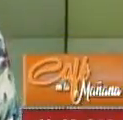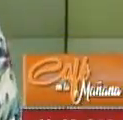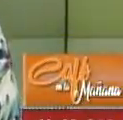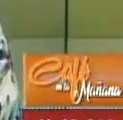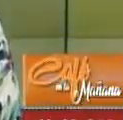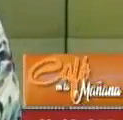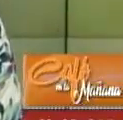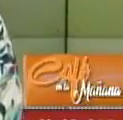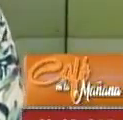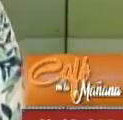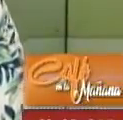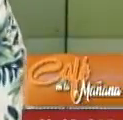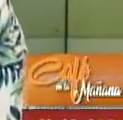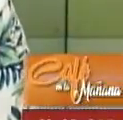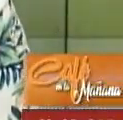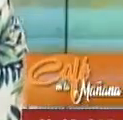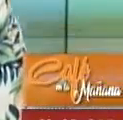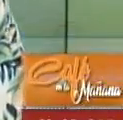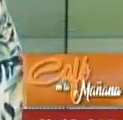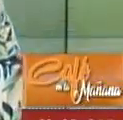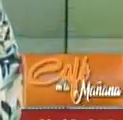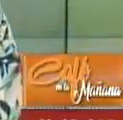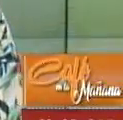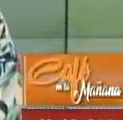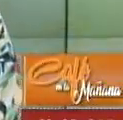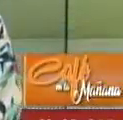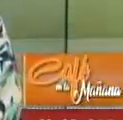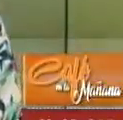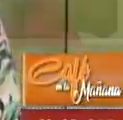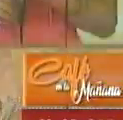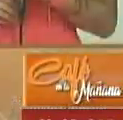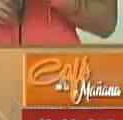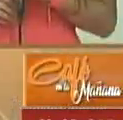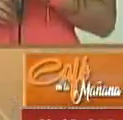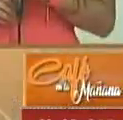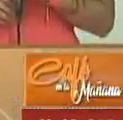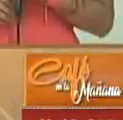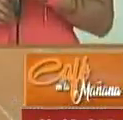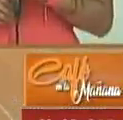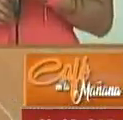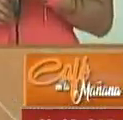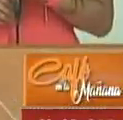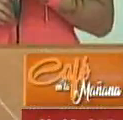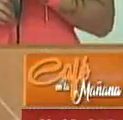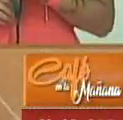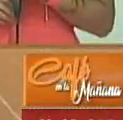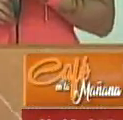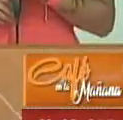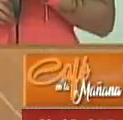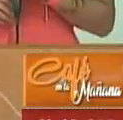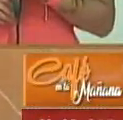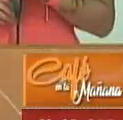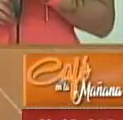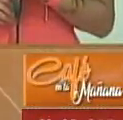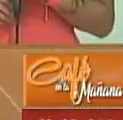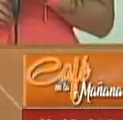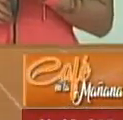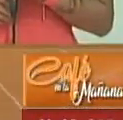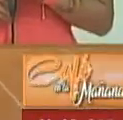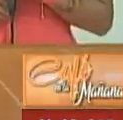en directo, Melanie Castillo, que nos tiene información que ofrecernos a esta hora. Melanie, estamos contigo, adelante, muy buenos días. Melanie, estamos contigo, adelante, muy